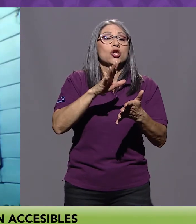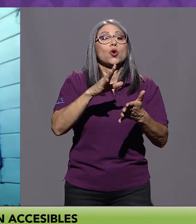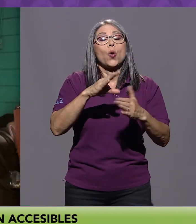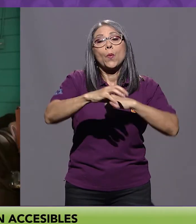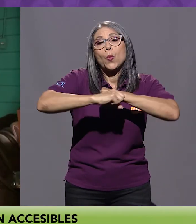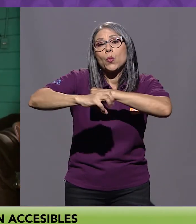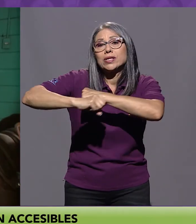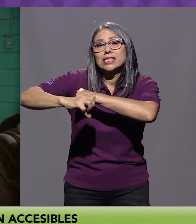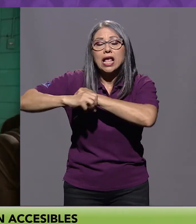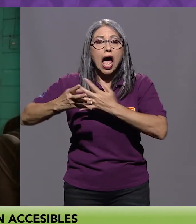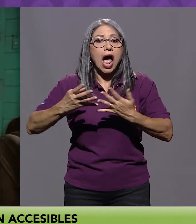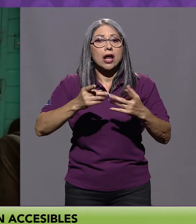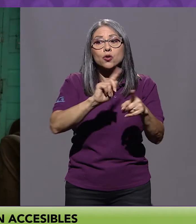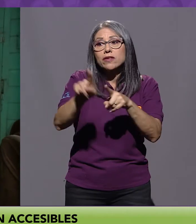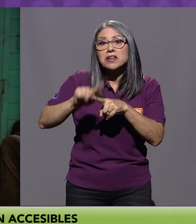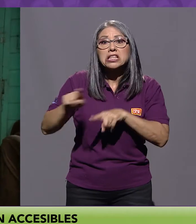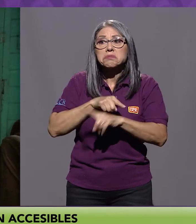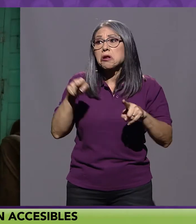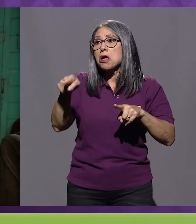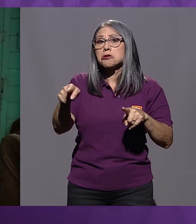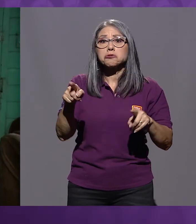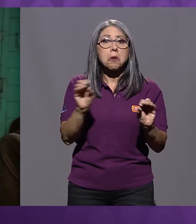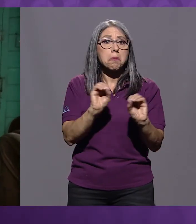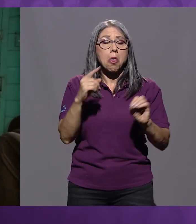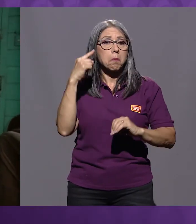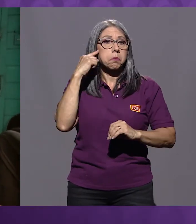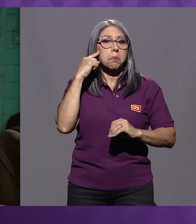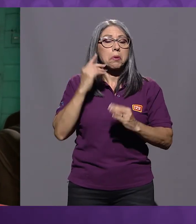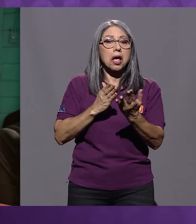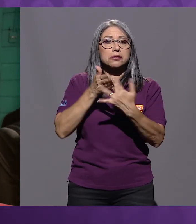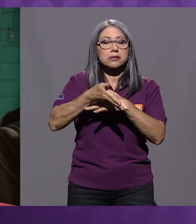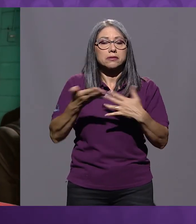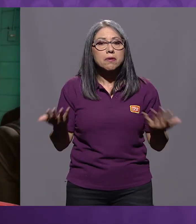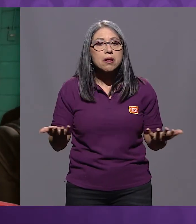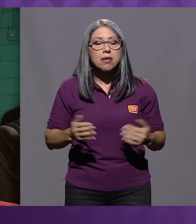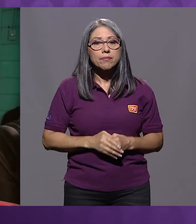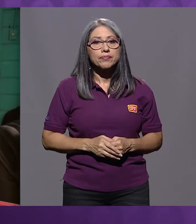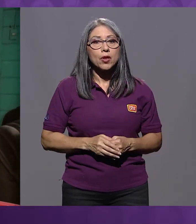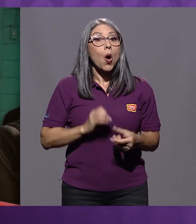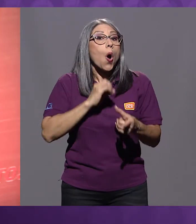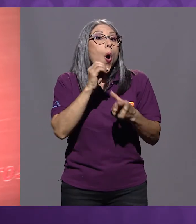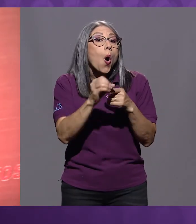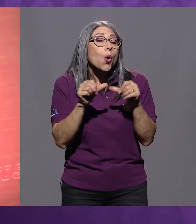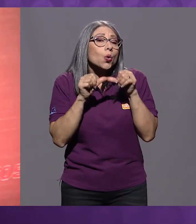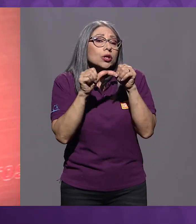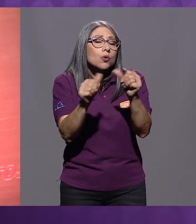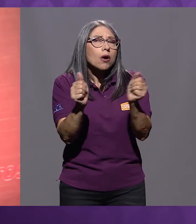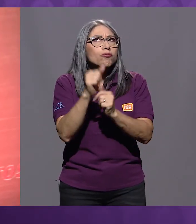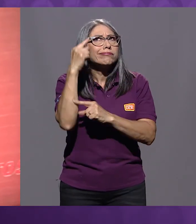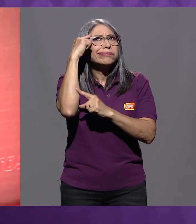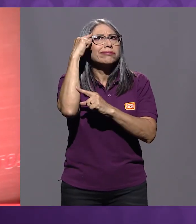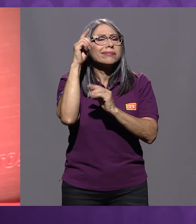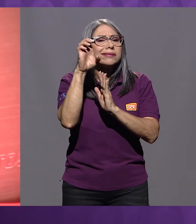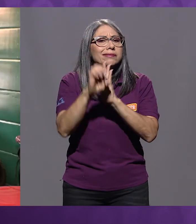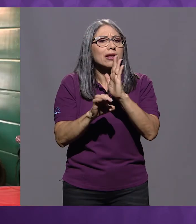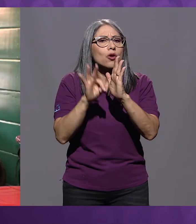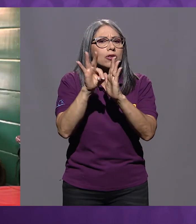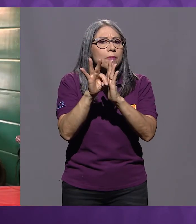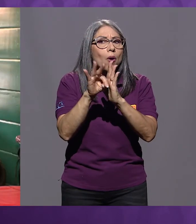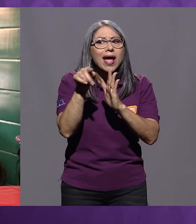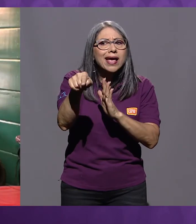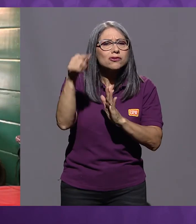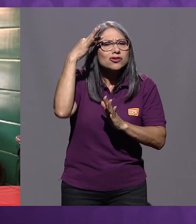publicidad, etcétera, y no piensan en esa accesibilidad. O todavía siguen con un estereotipo en donde piensan de que la población